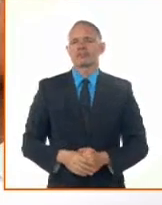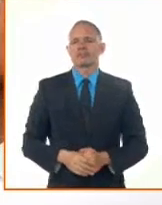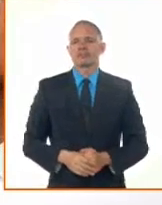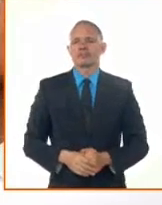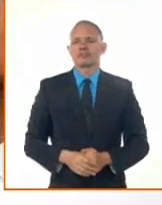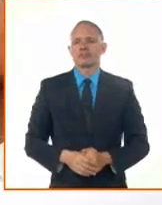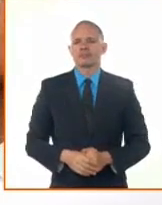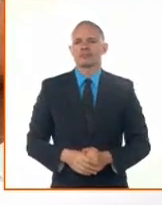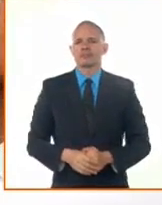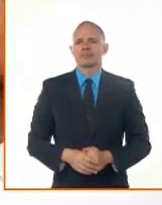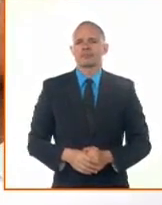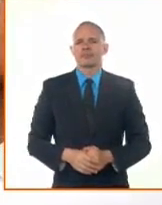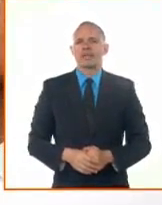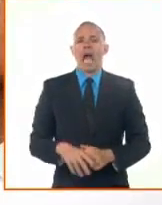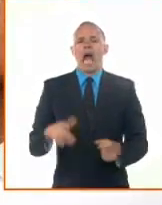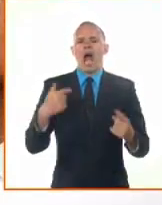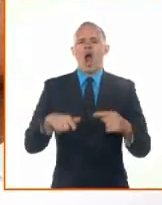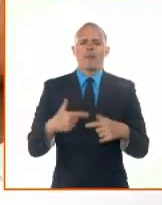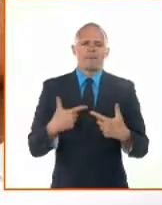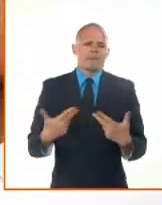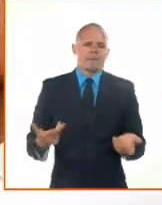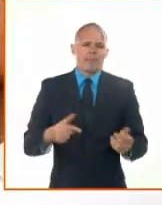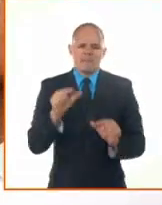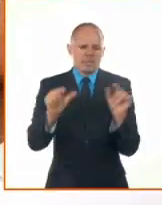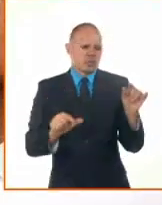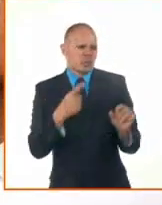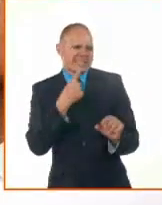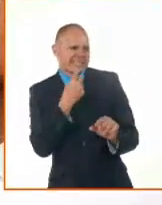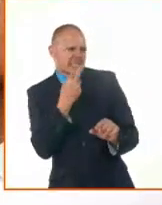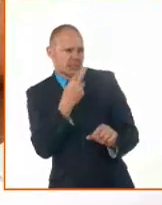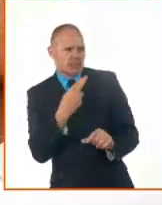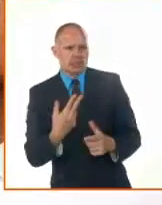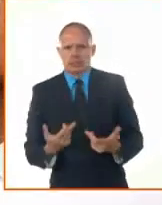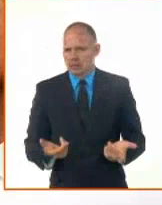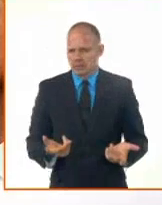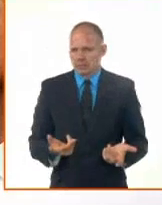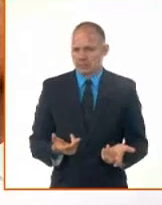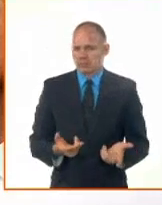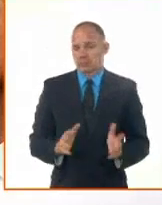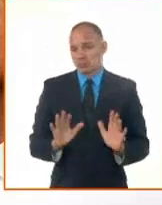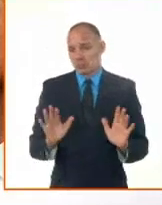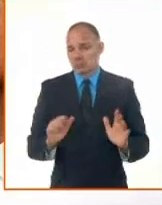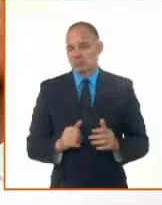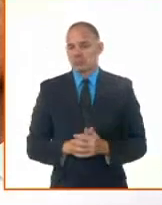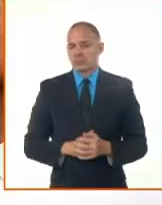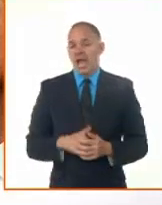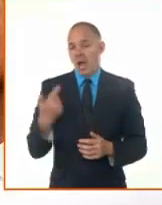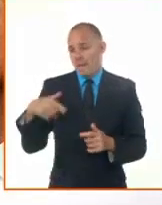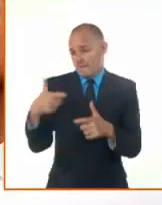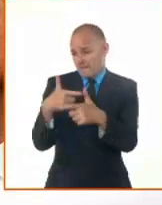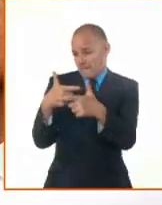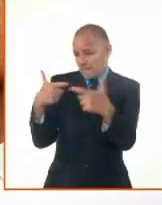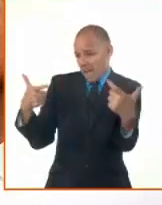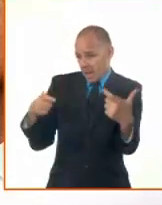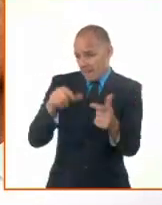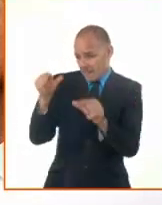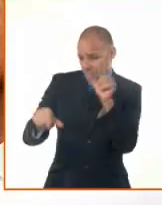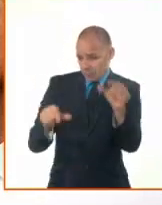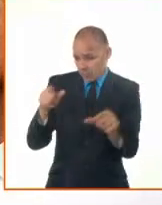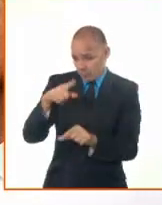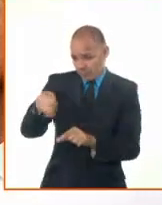que reacciones ha habido Bueno hay una amplia mayoría de especialistas periodista